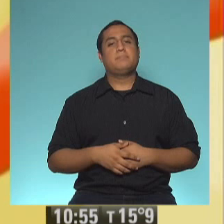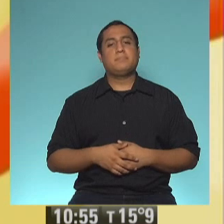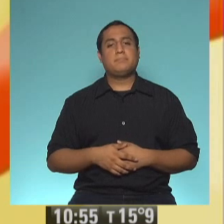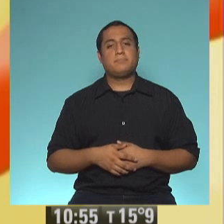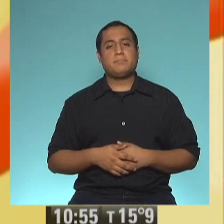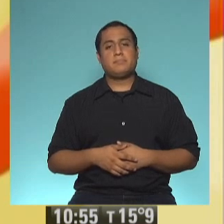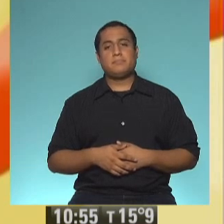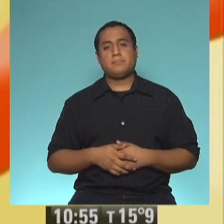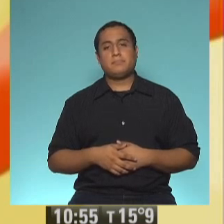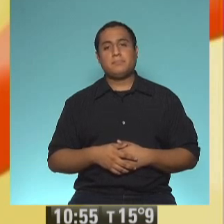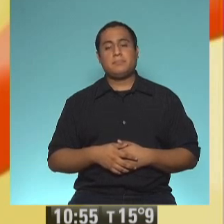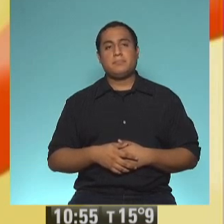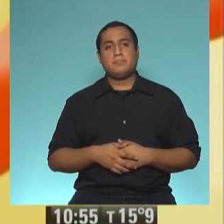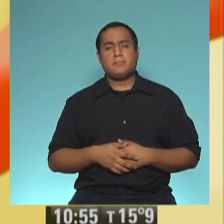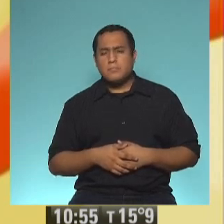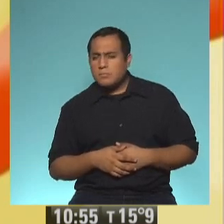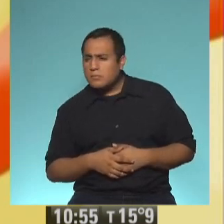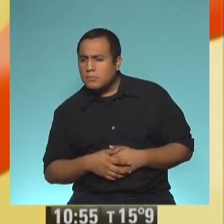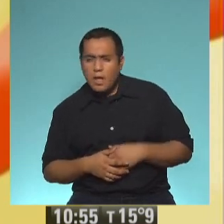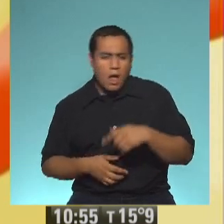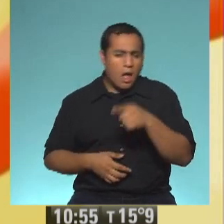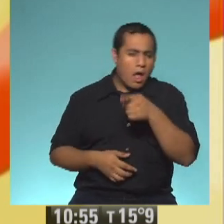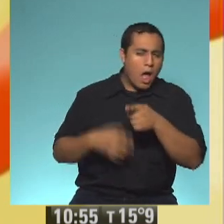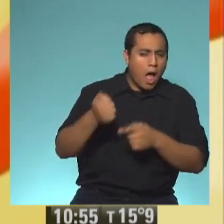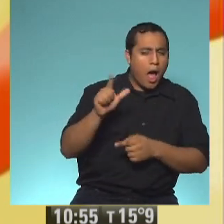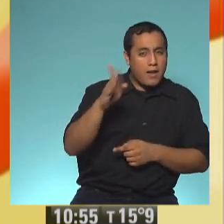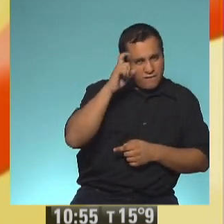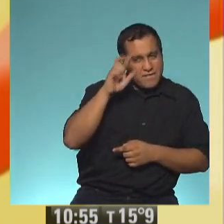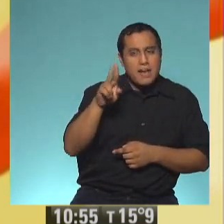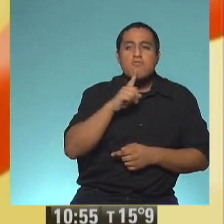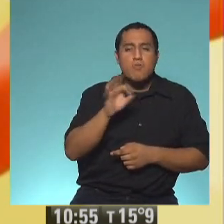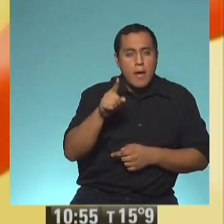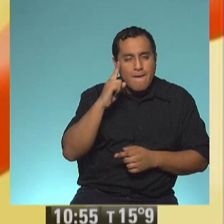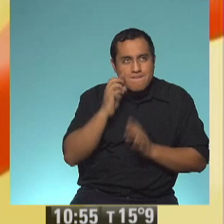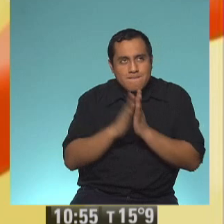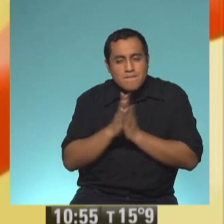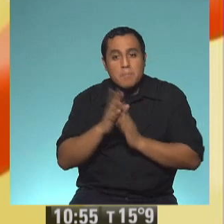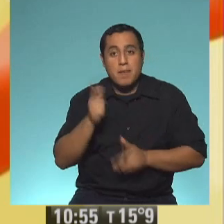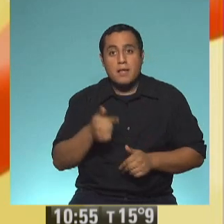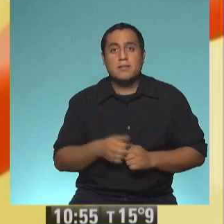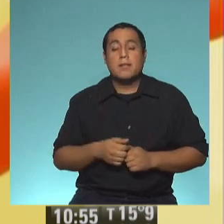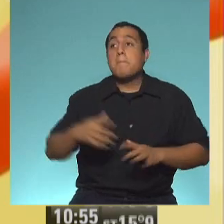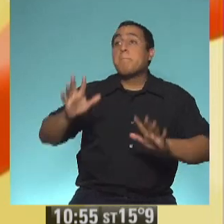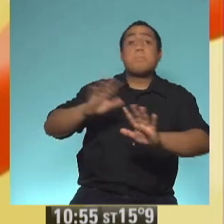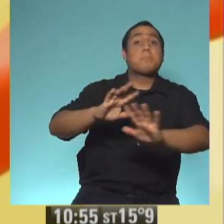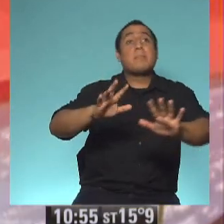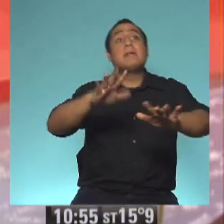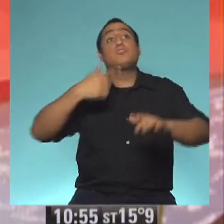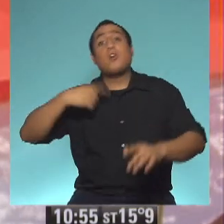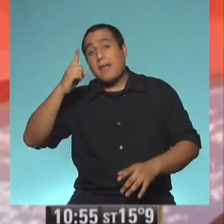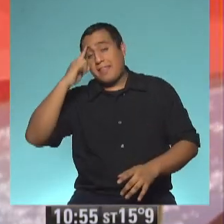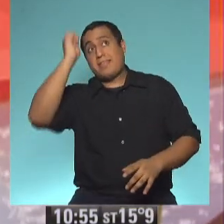al resto está tramando algo pensó olegario olegario tengo una idea